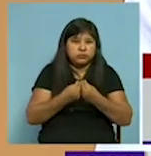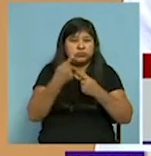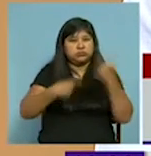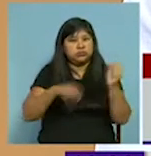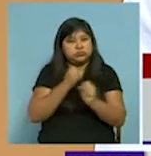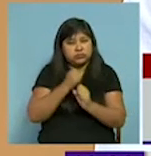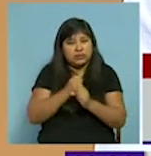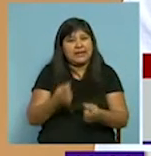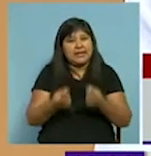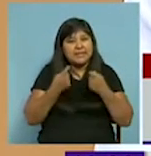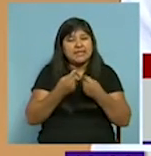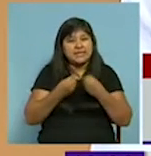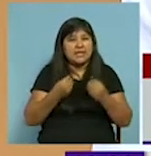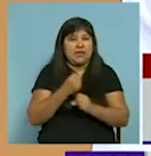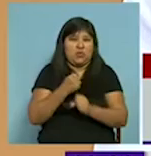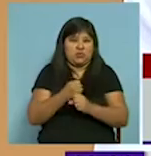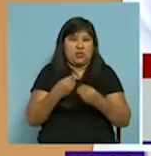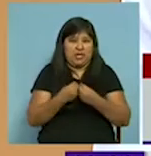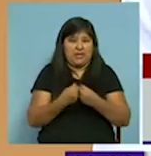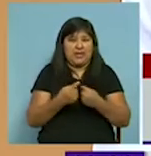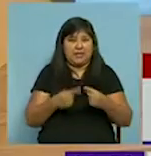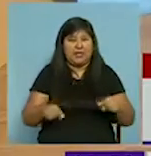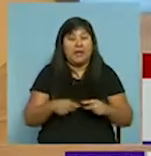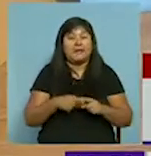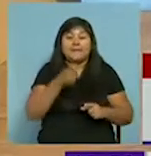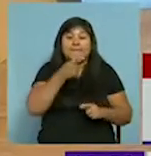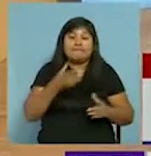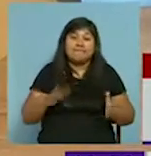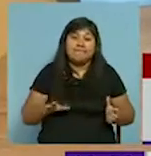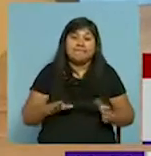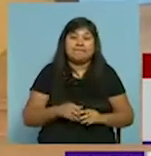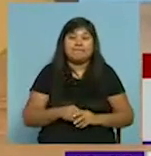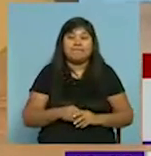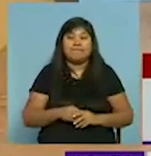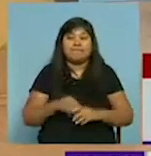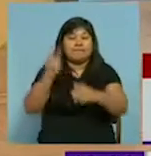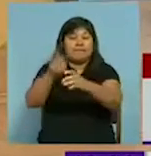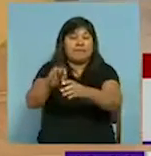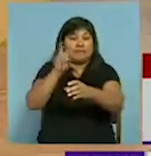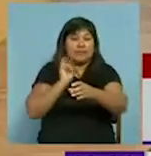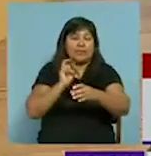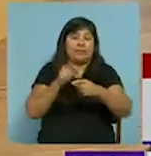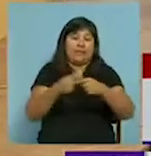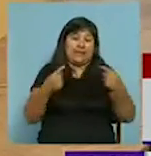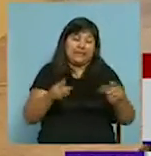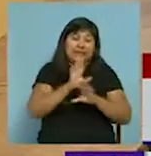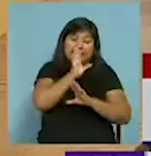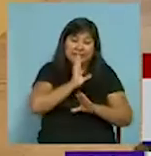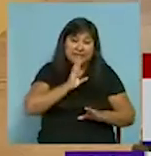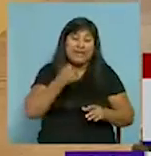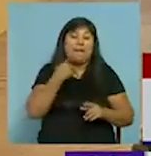necesitamos un tiempo de descanso así que si bien es un arma de doble filo salir de ese nivel pero